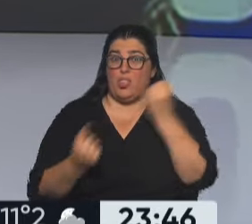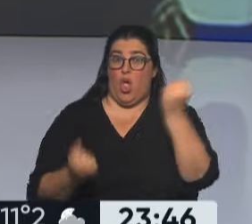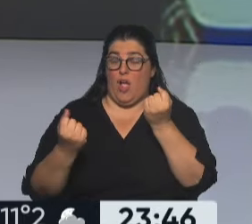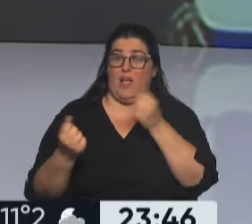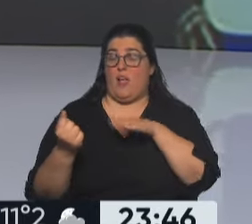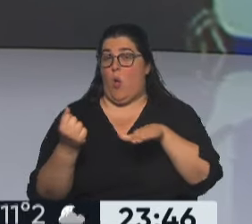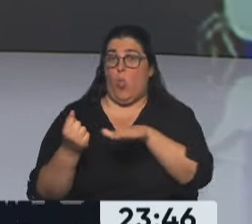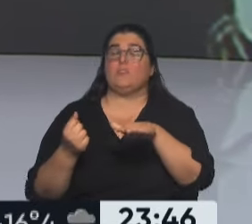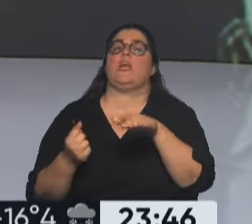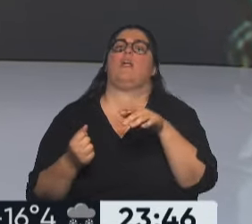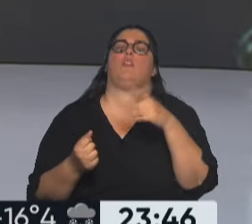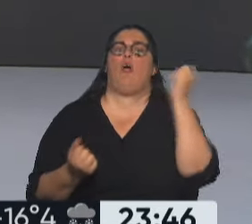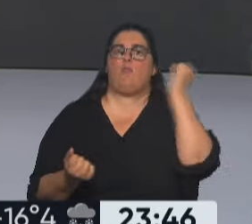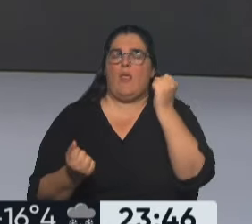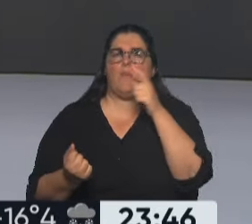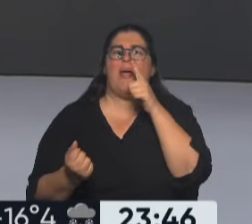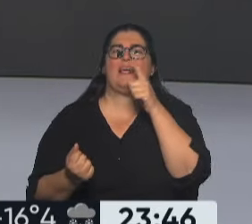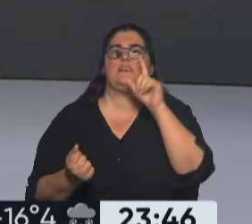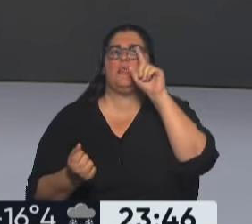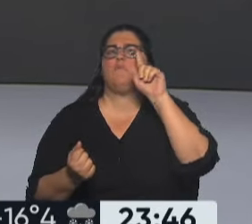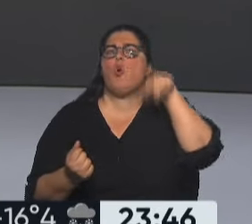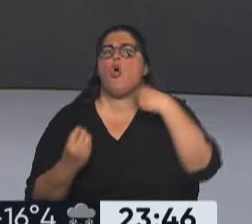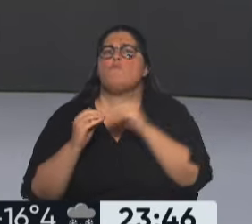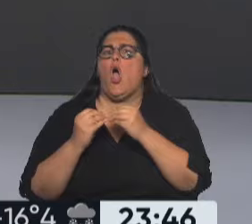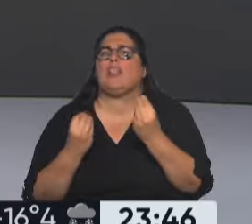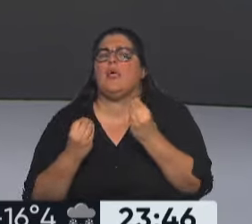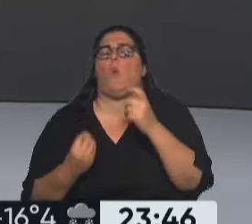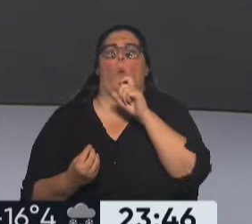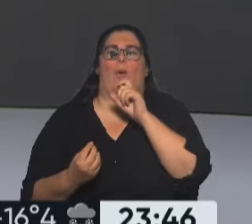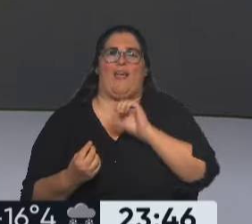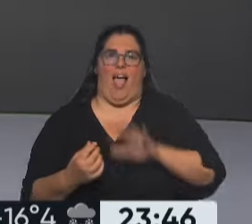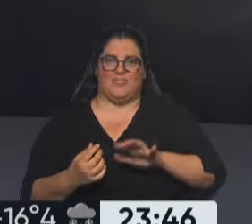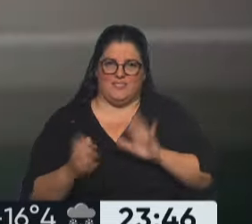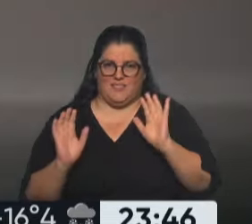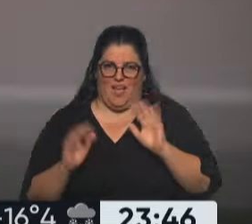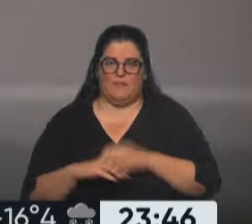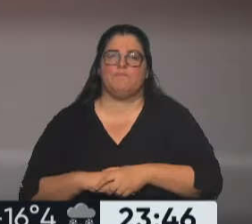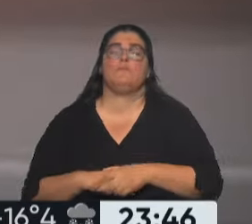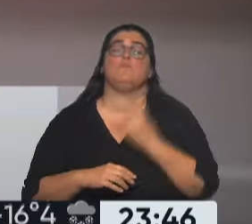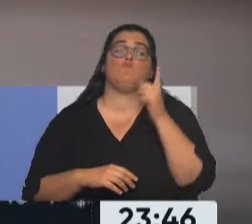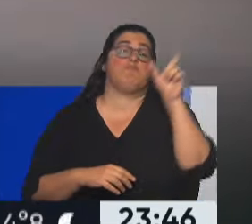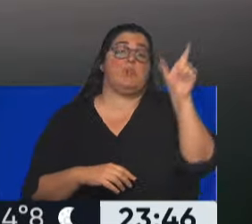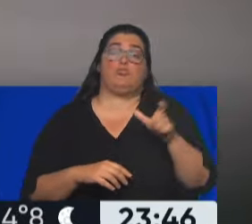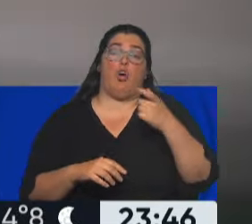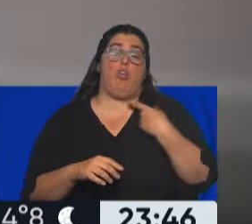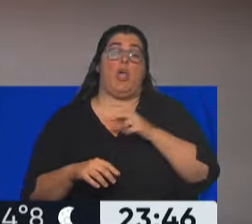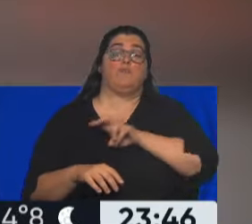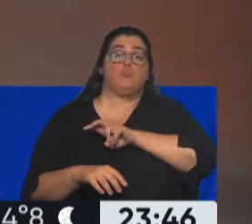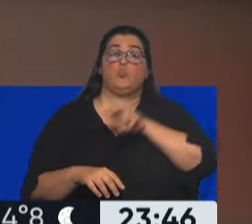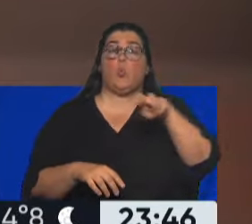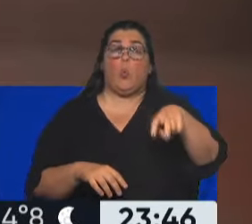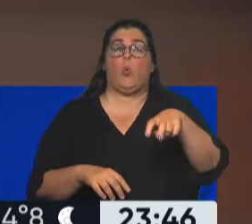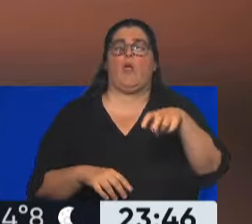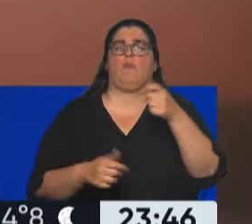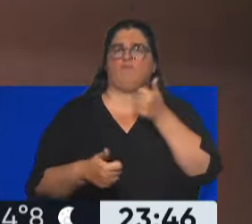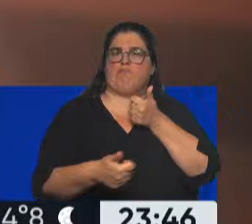lo que aparentemente se trata de una venganza. Un pasajero que sube, que se acerca a él y que lo